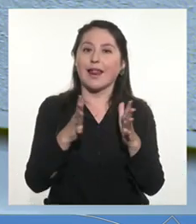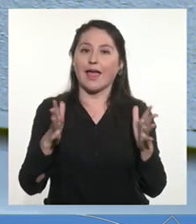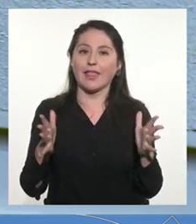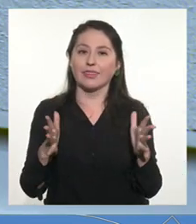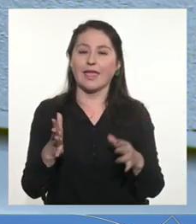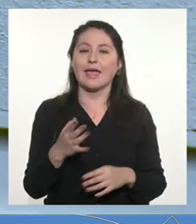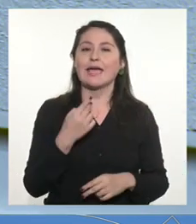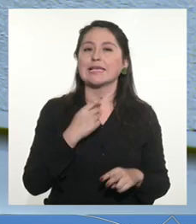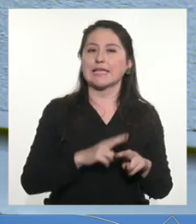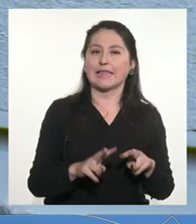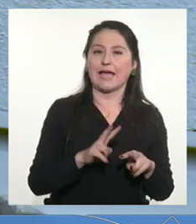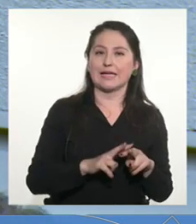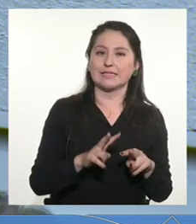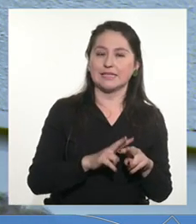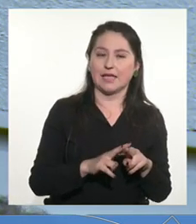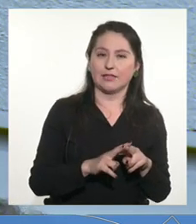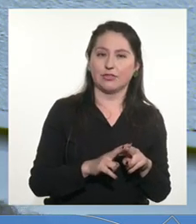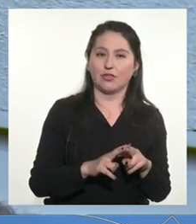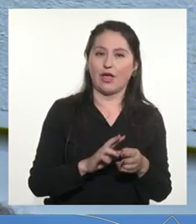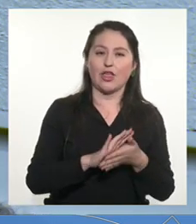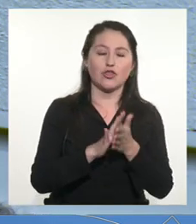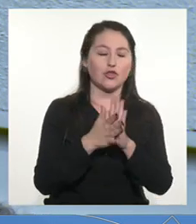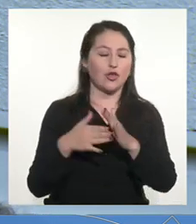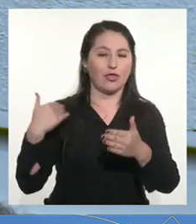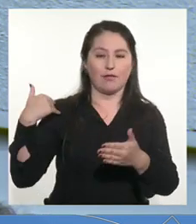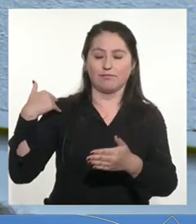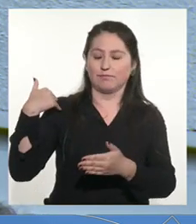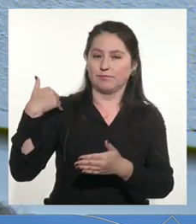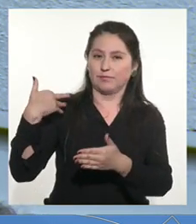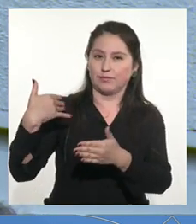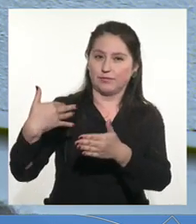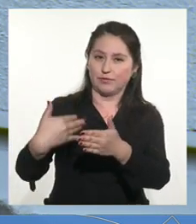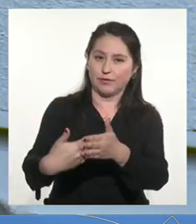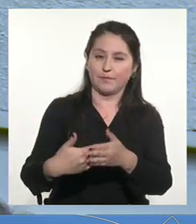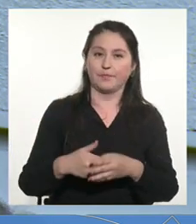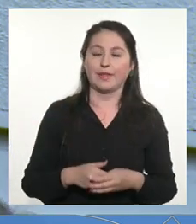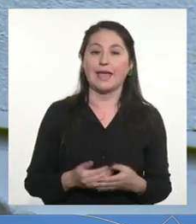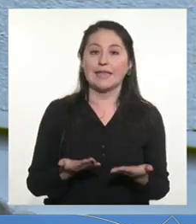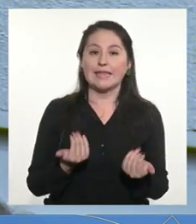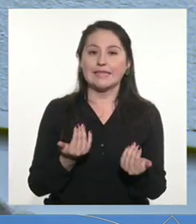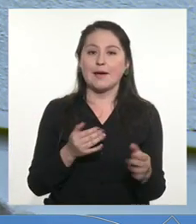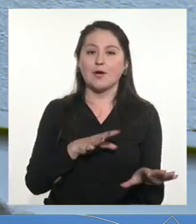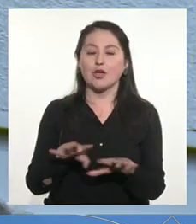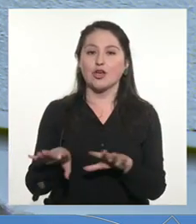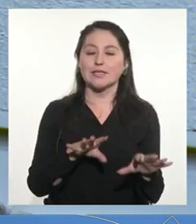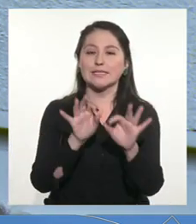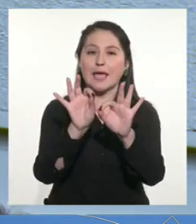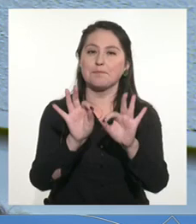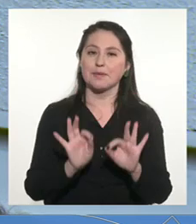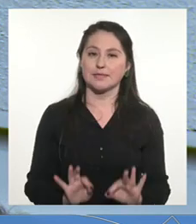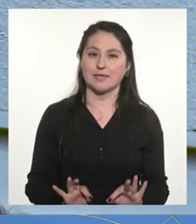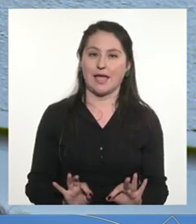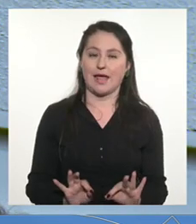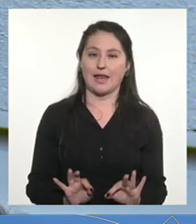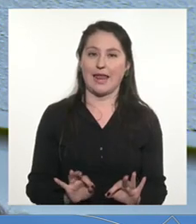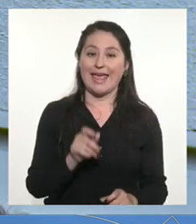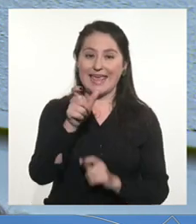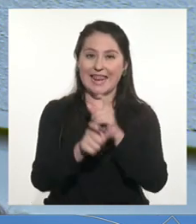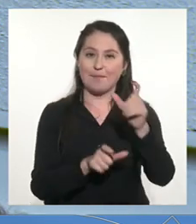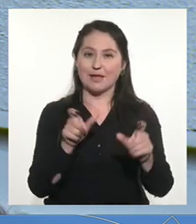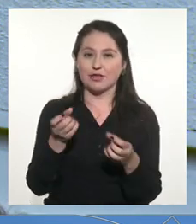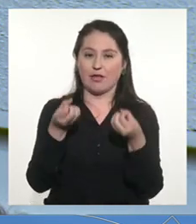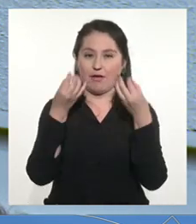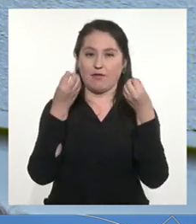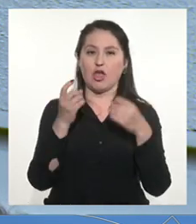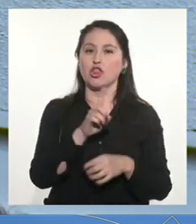se ha publicado en la historia de la humanidad por lo tanto debemos destinar recursos especializados a la gente total no solo de los